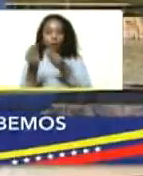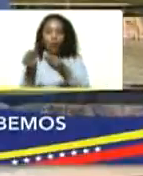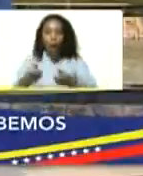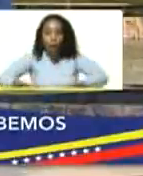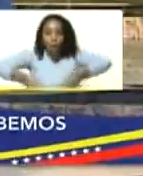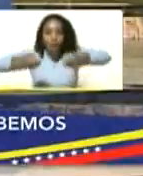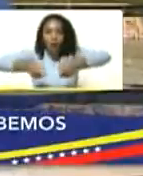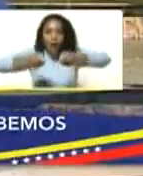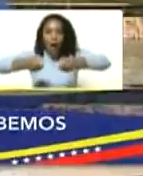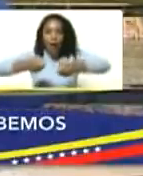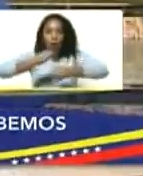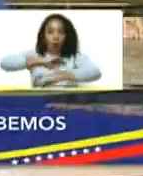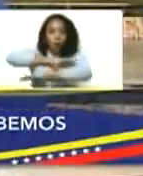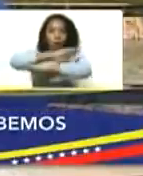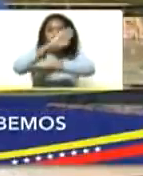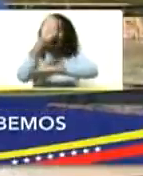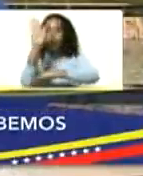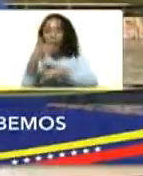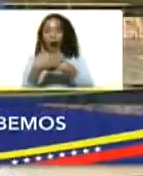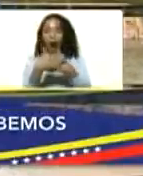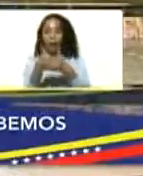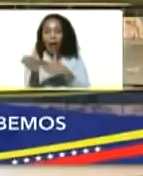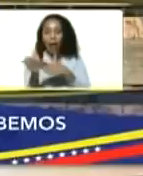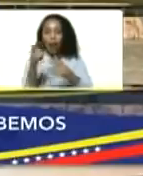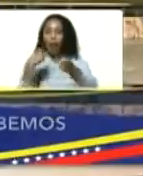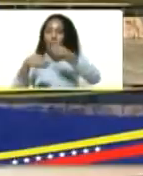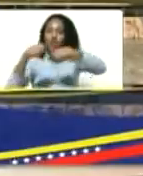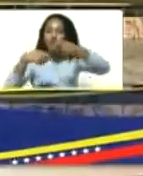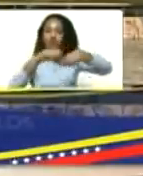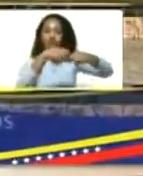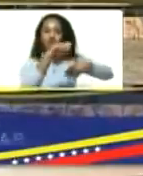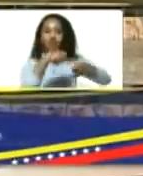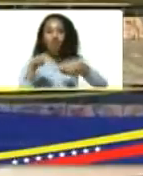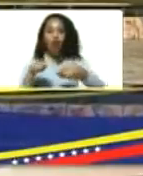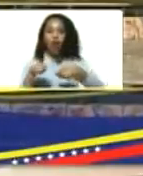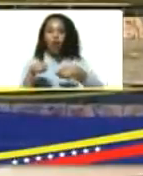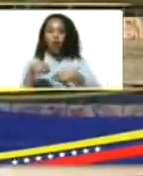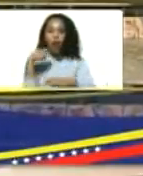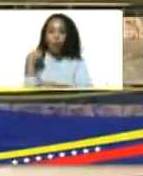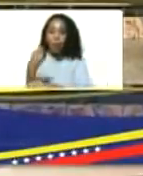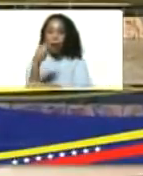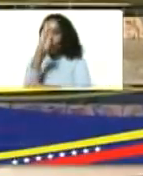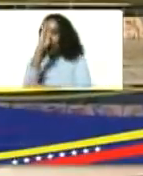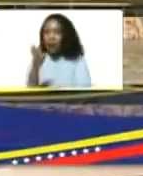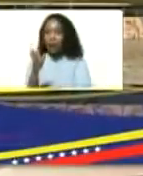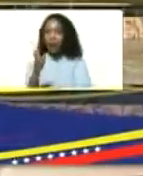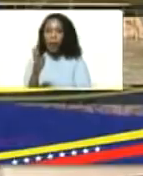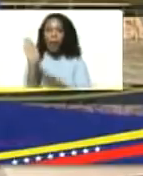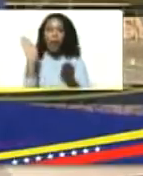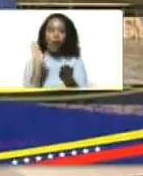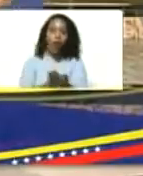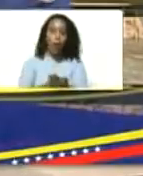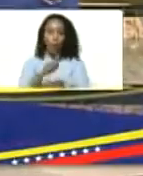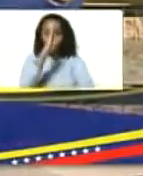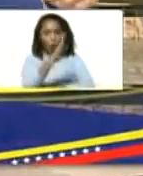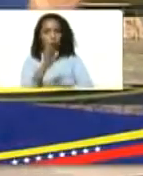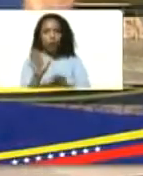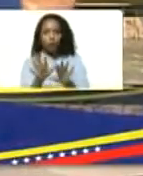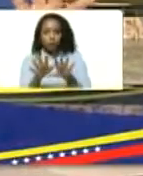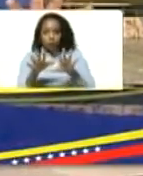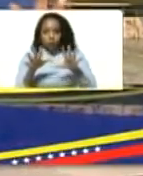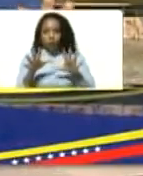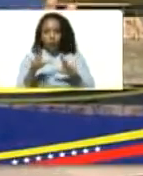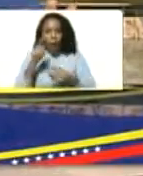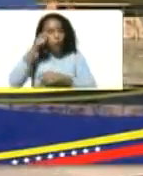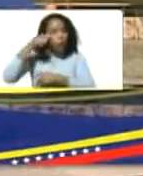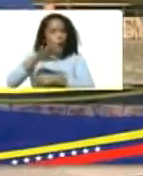de cielo abierto con el subsidio directo que metemos del pulmón del estado para que el pueblo lo tenga todo